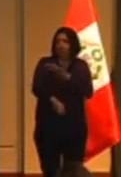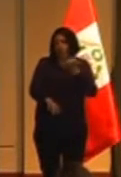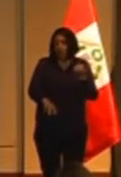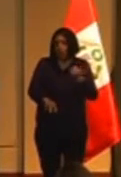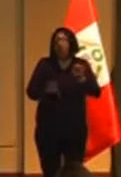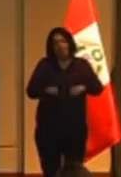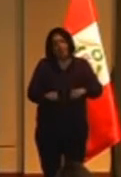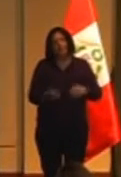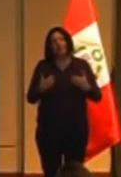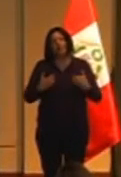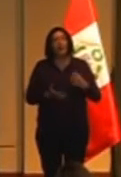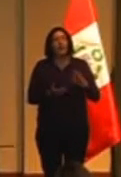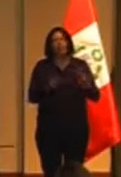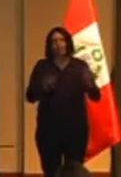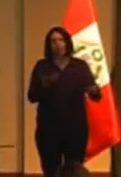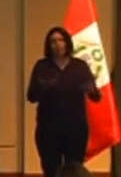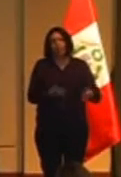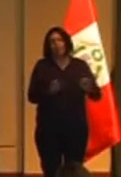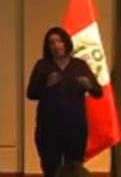mejorar. Siempre hay cosas por mejorar.